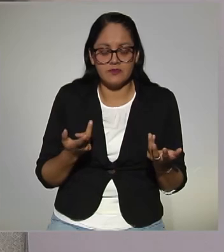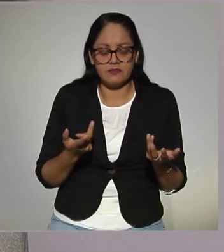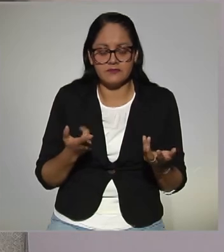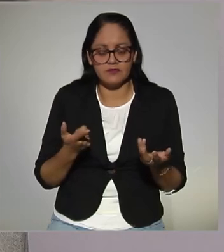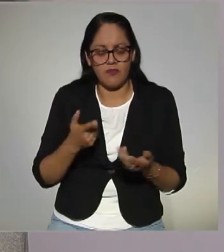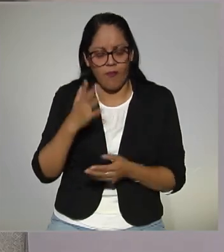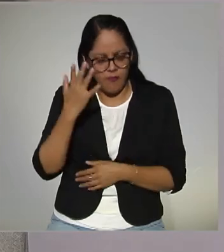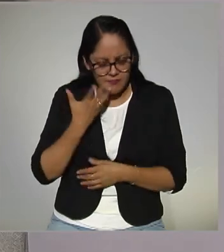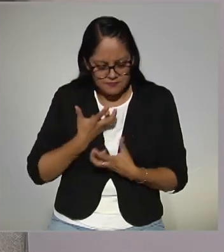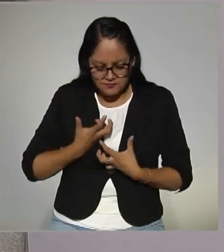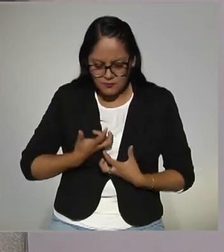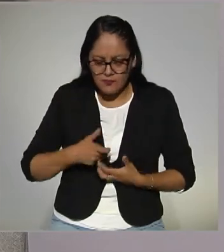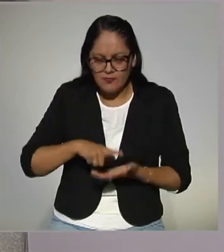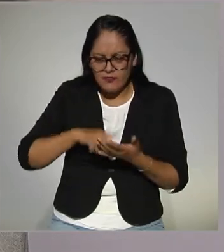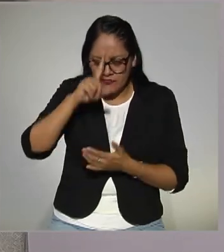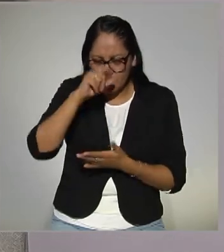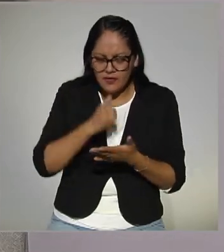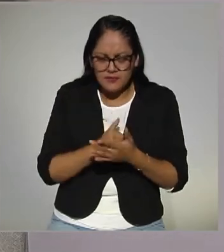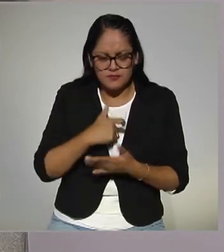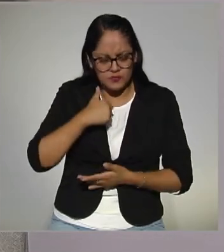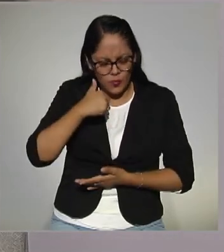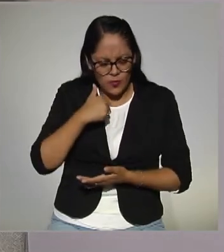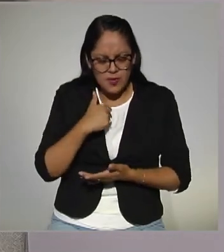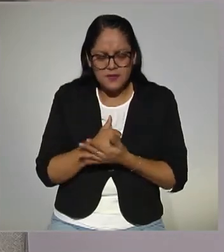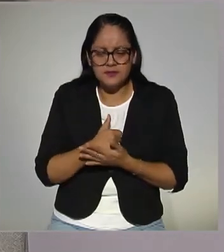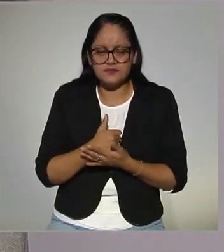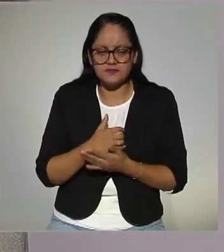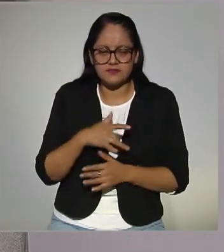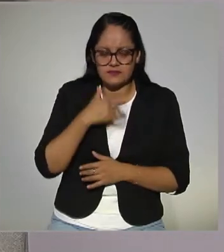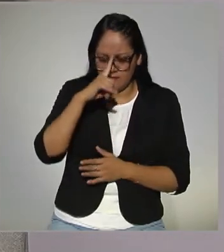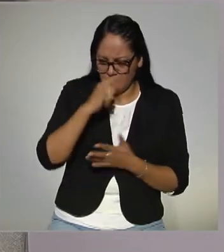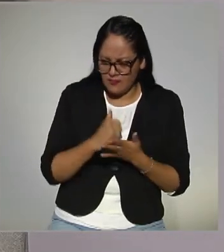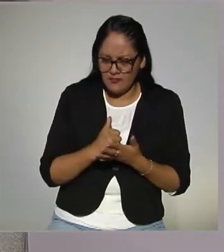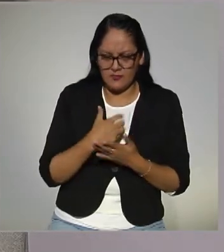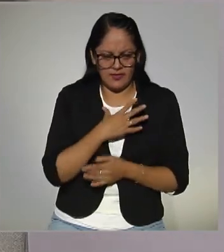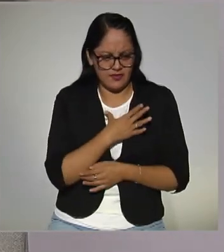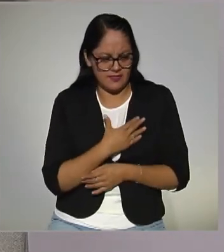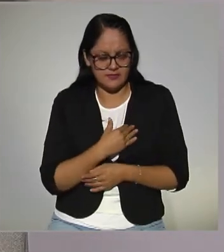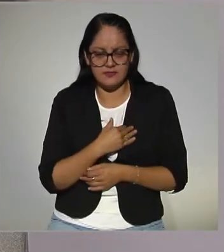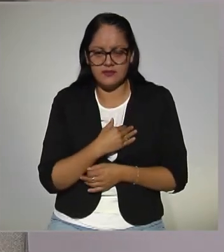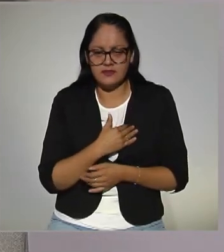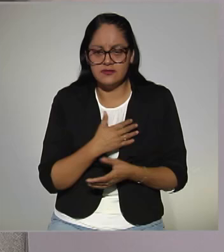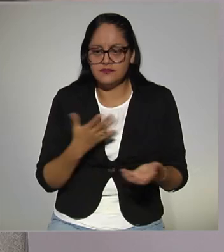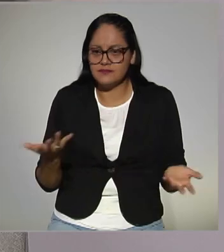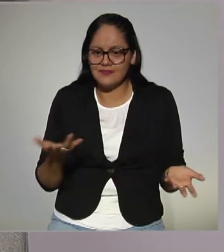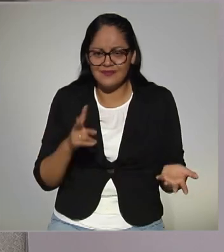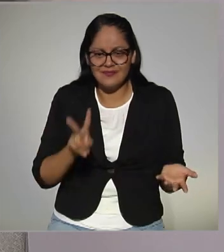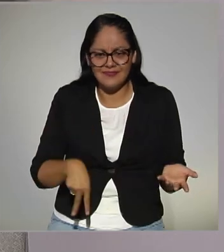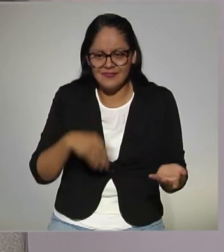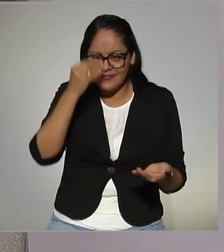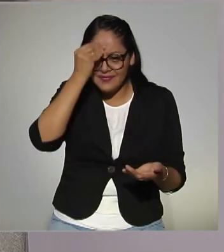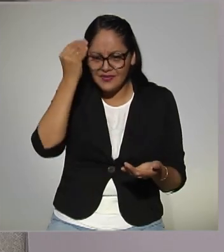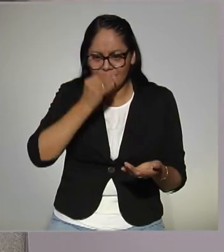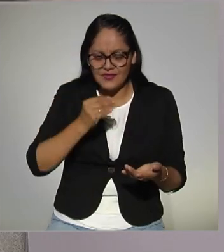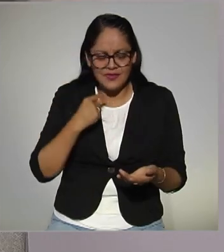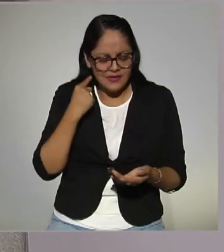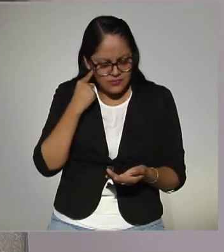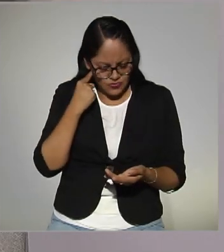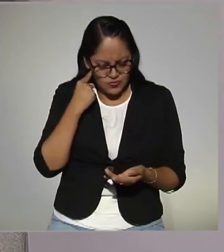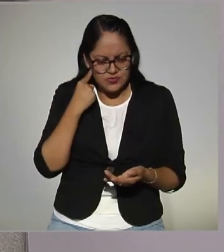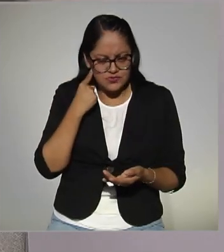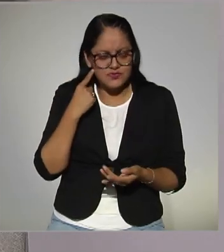te quedó marcada la huella, o sea, no nada más fue la hija, dice la mamá, y es muy duro escuchar